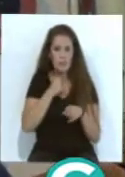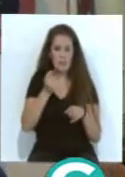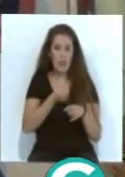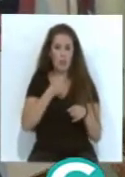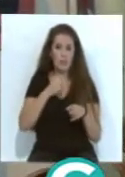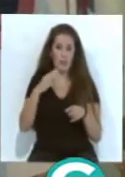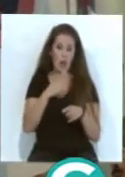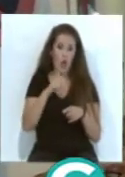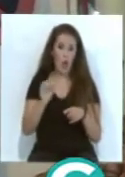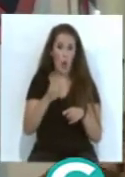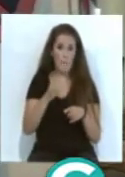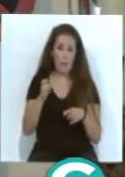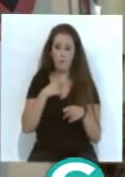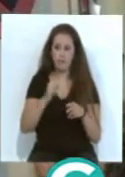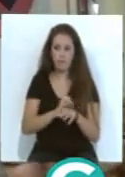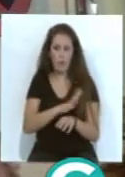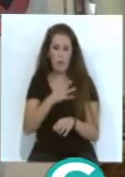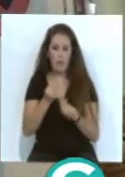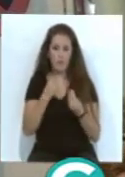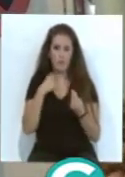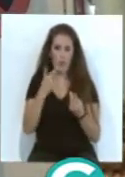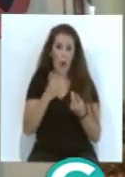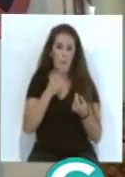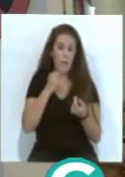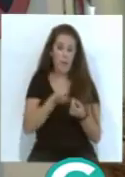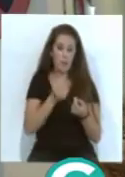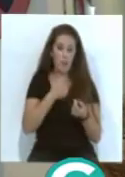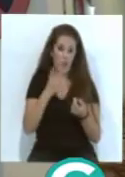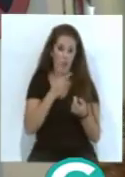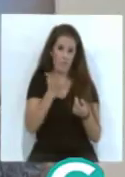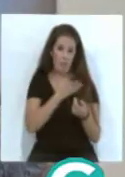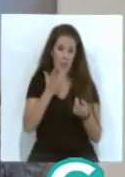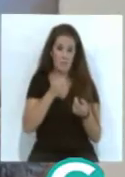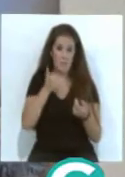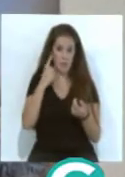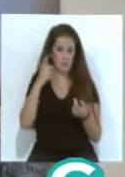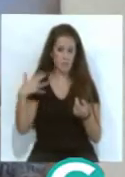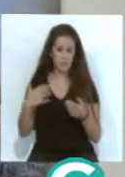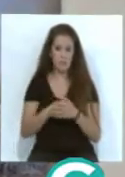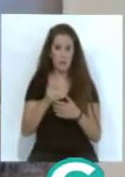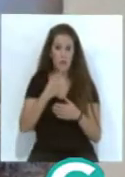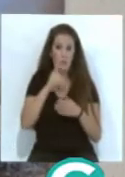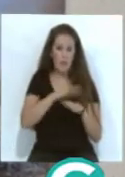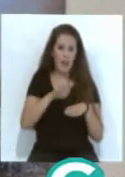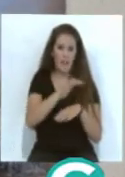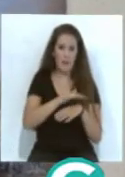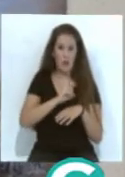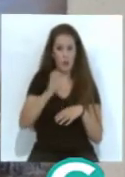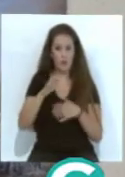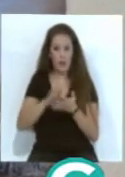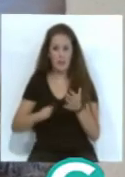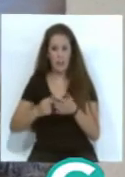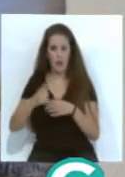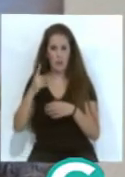del Lobé, muy emocionada con dos de sus pasodobles más conocidos, el dedicado a su barrio y la letra a